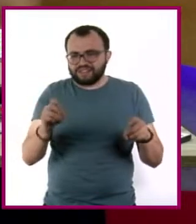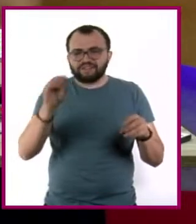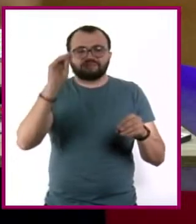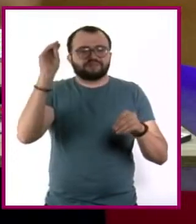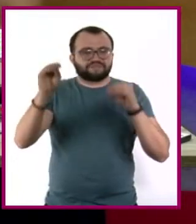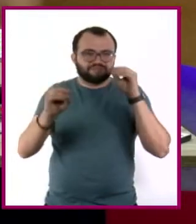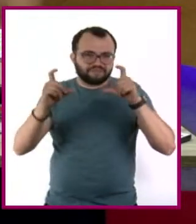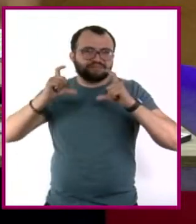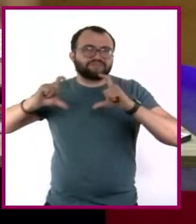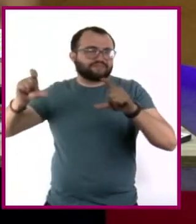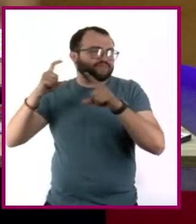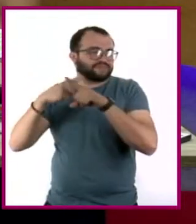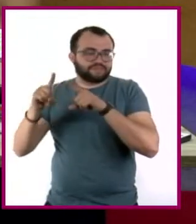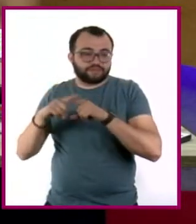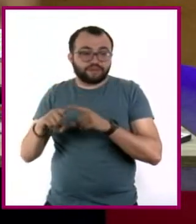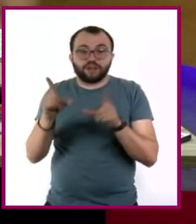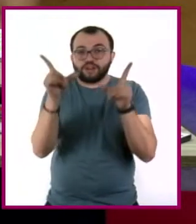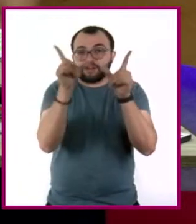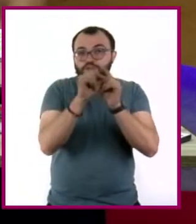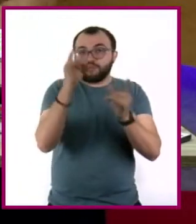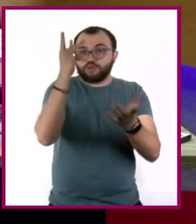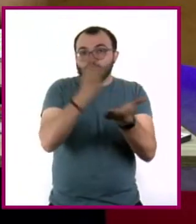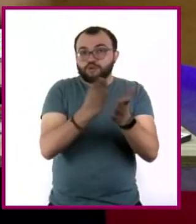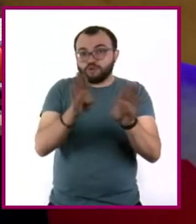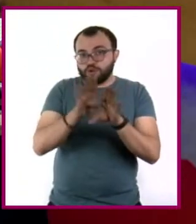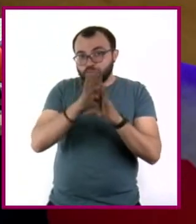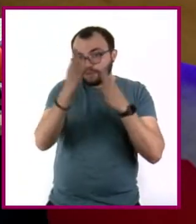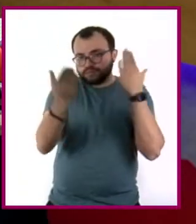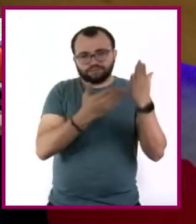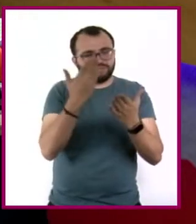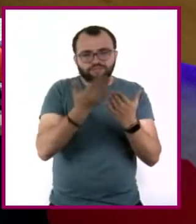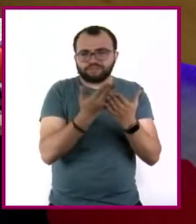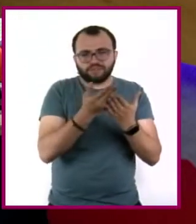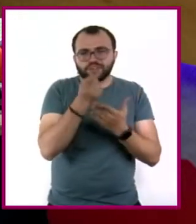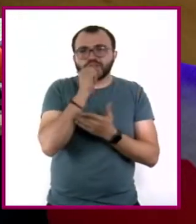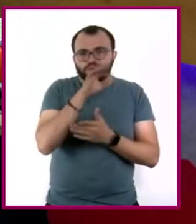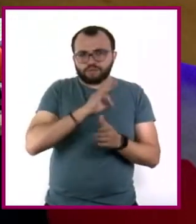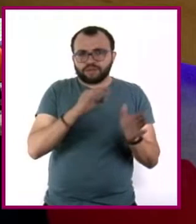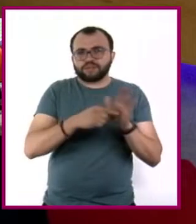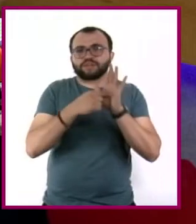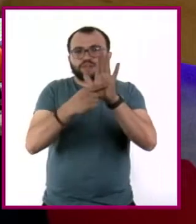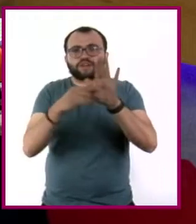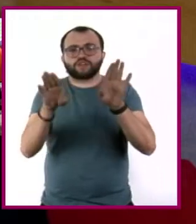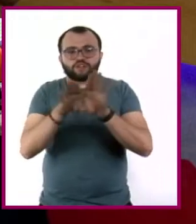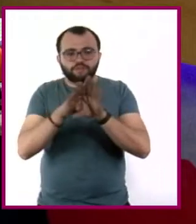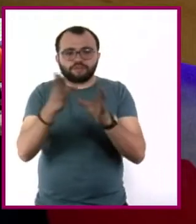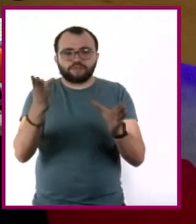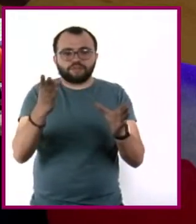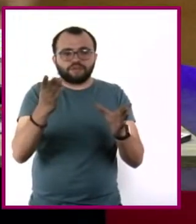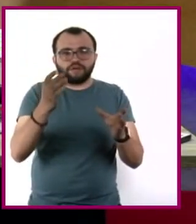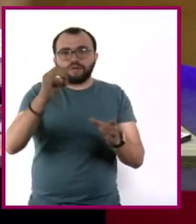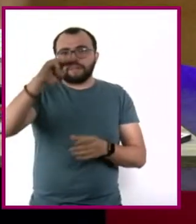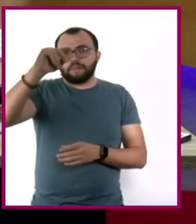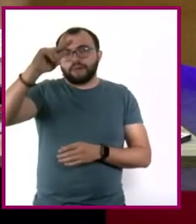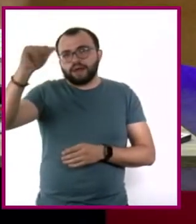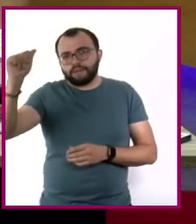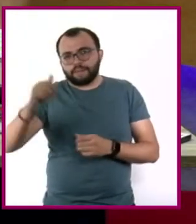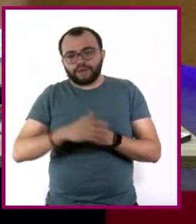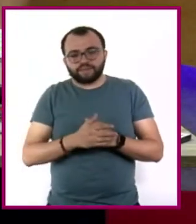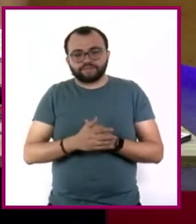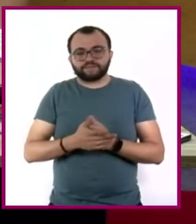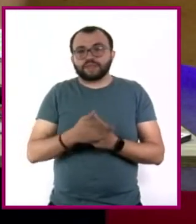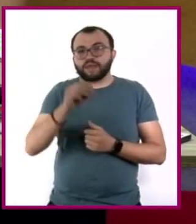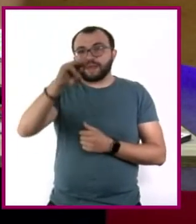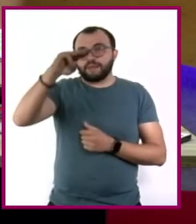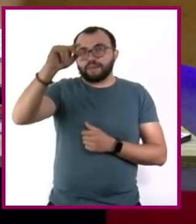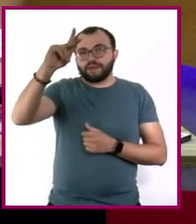Sí, el resumen no es solo un método de estudio. Claro, también se puede presentar de forma gráfica como si fuera un mapa. Se les llama mapa